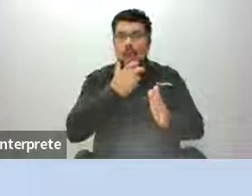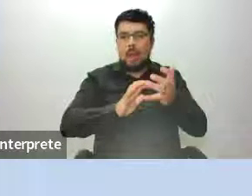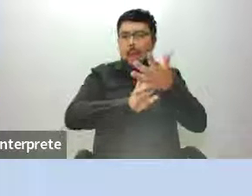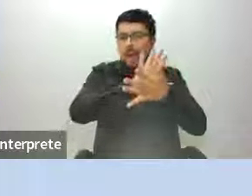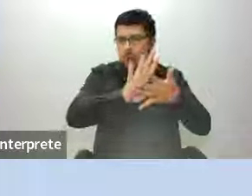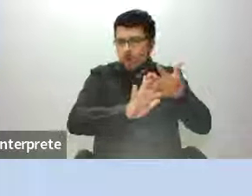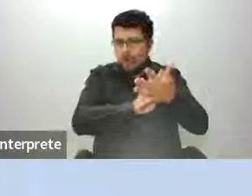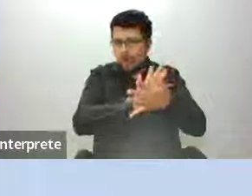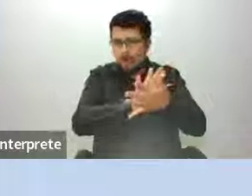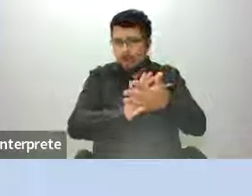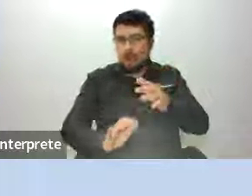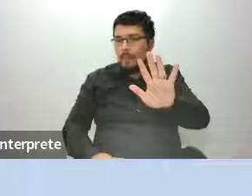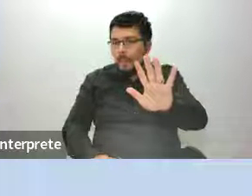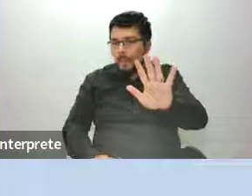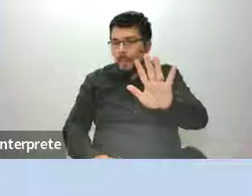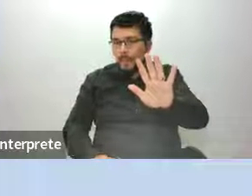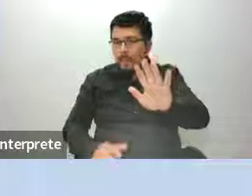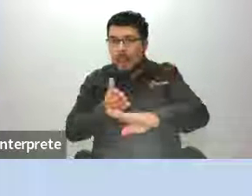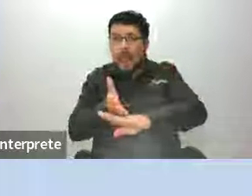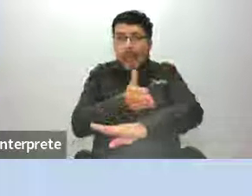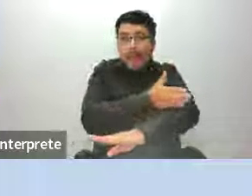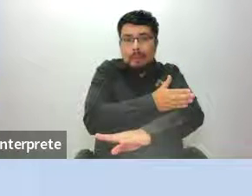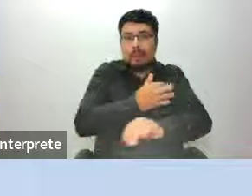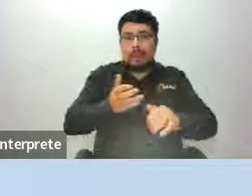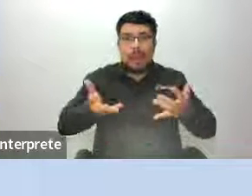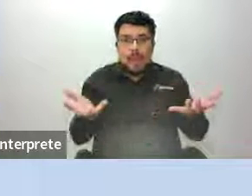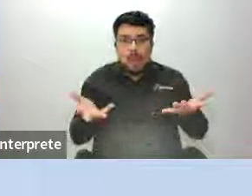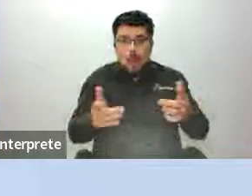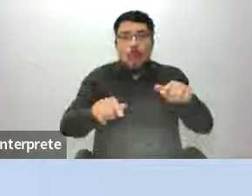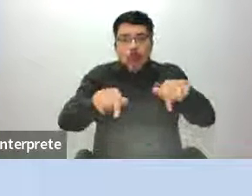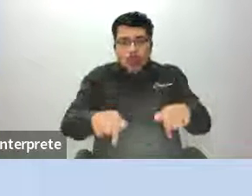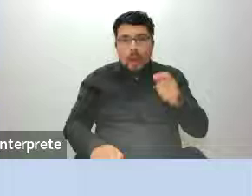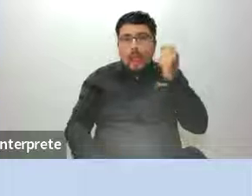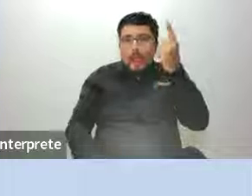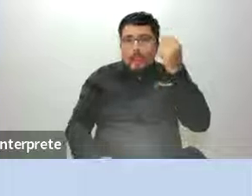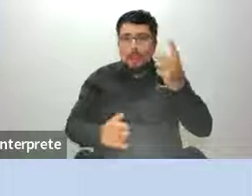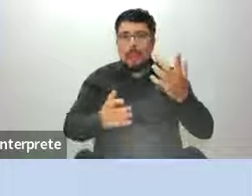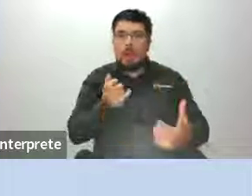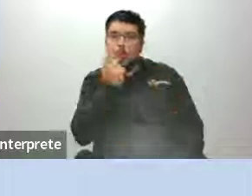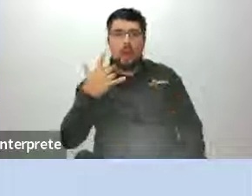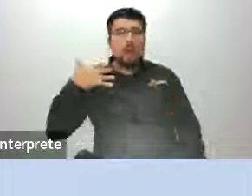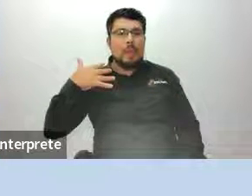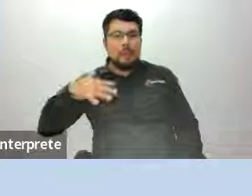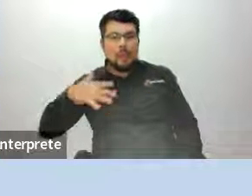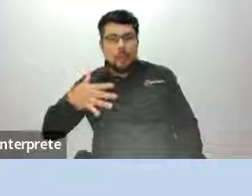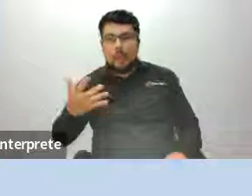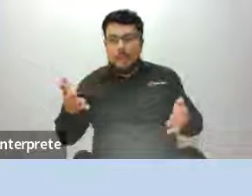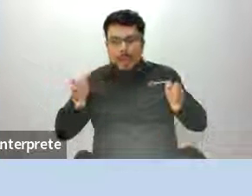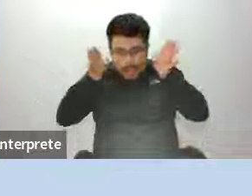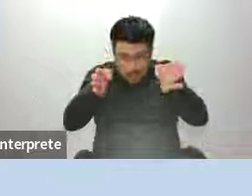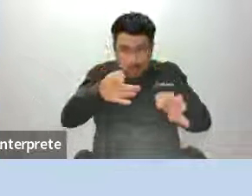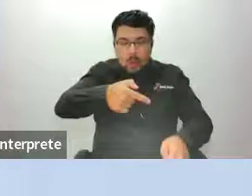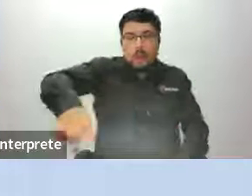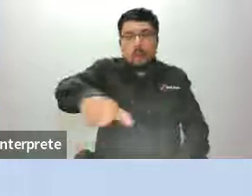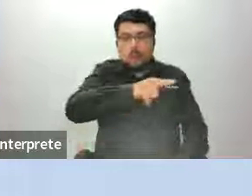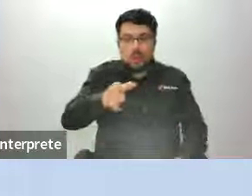hay que comprender la relevancia que tiene y que es uno de los focos tal vez que tenemos que poner, en los que tenemos que poner acento